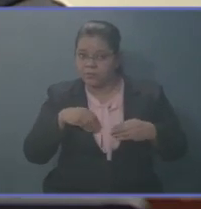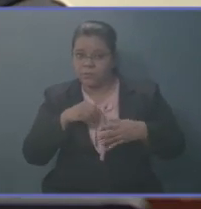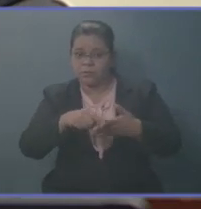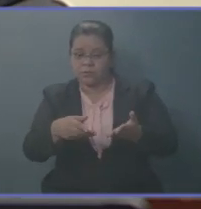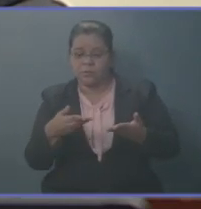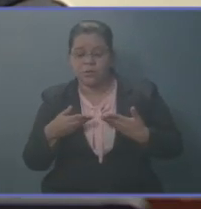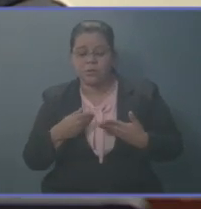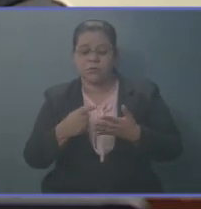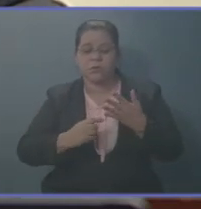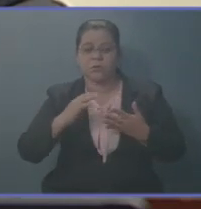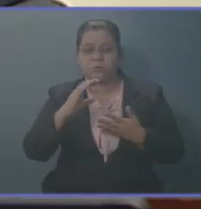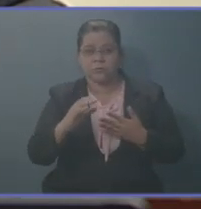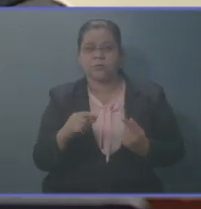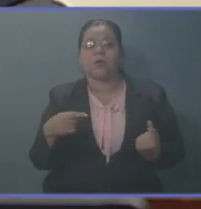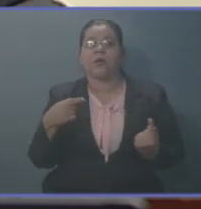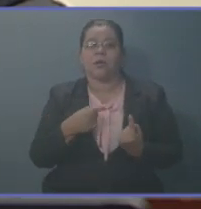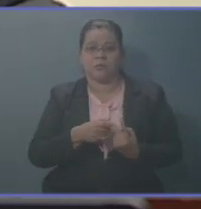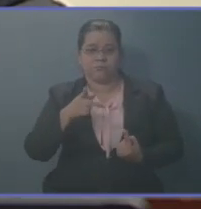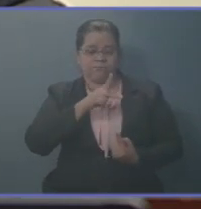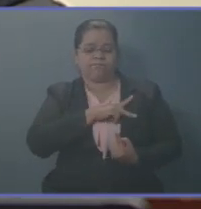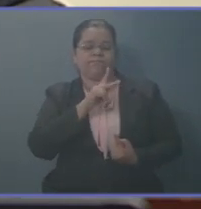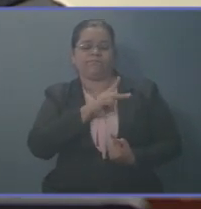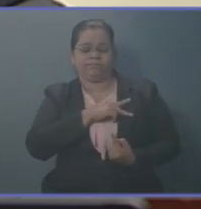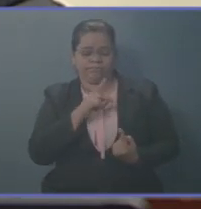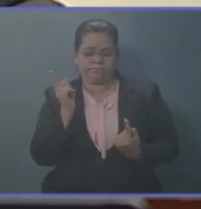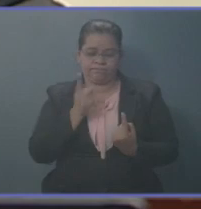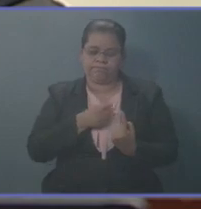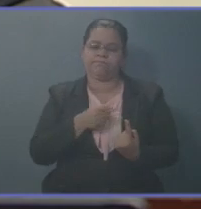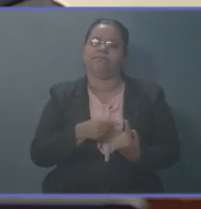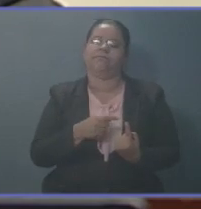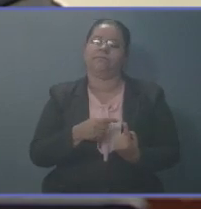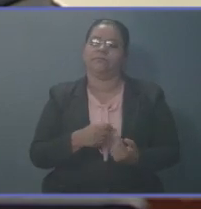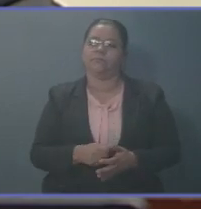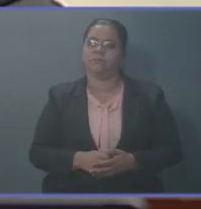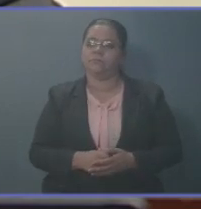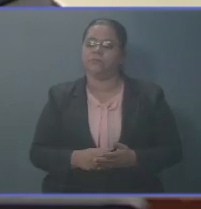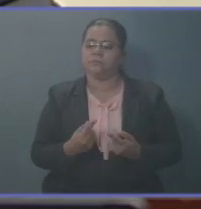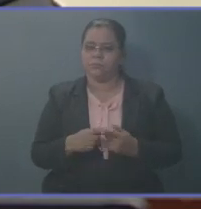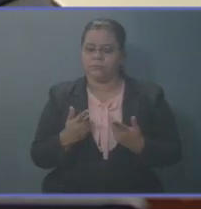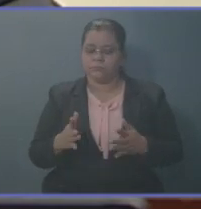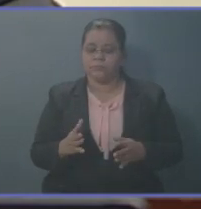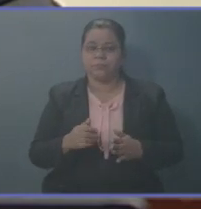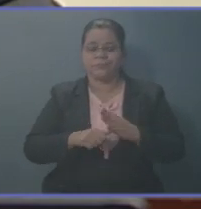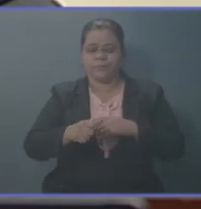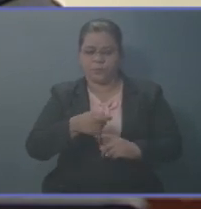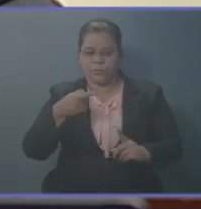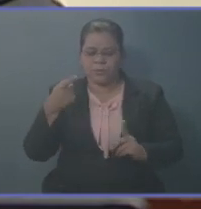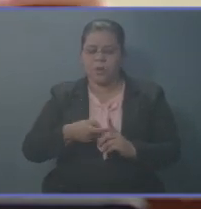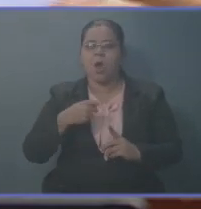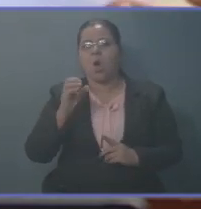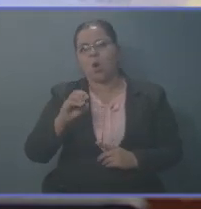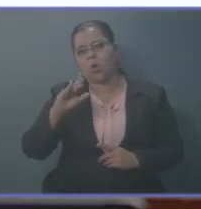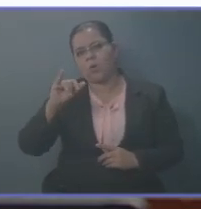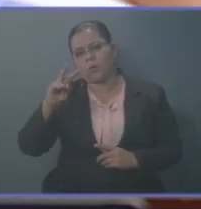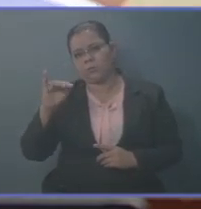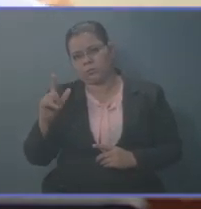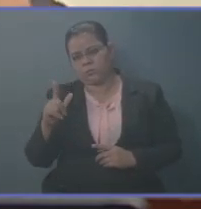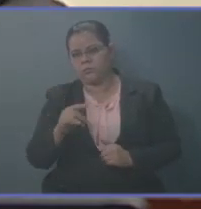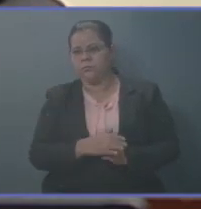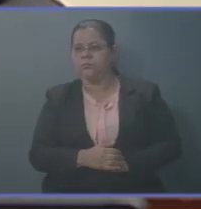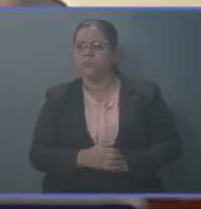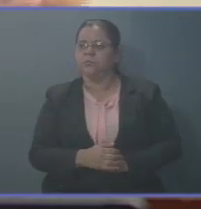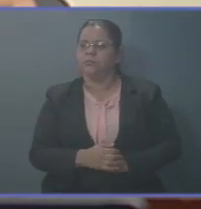constitucionales responderán personalmente por las infracciones penales, administrativas o civiles